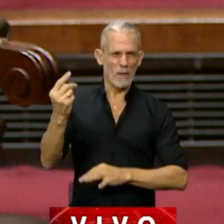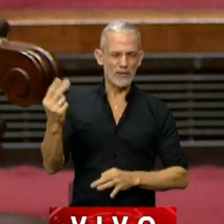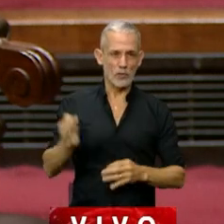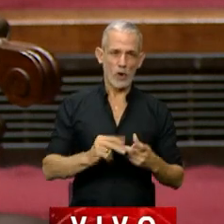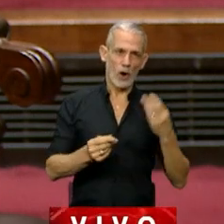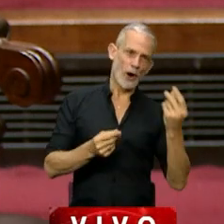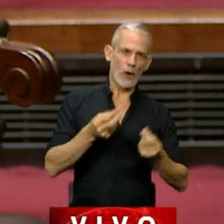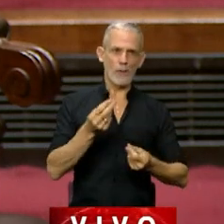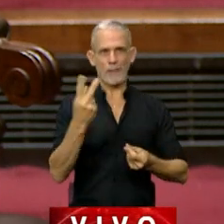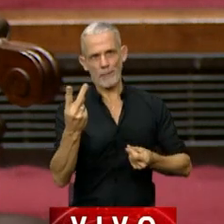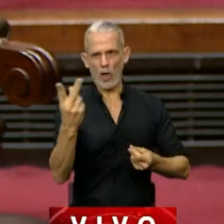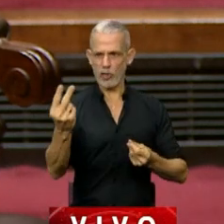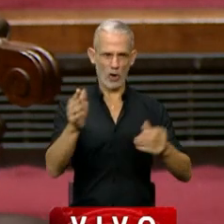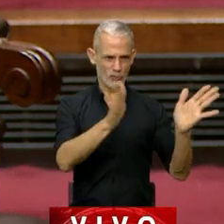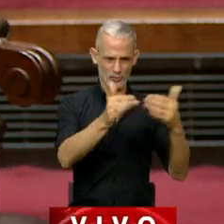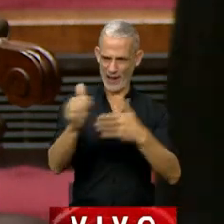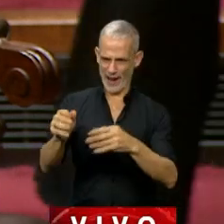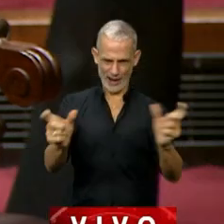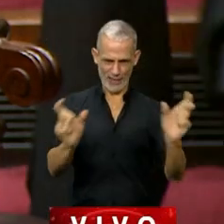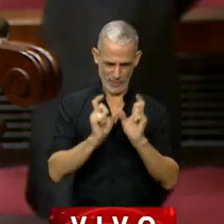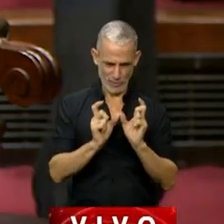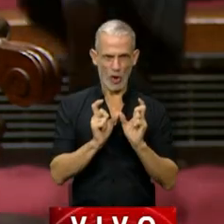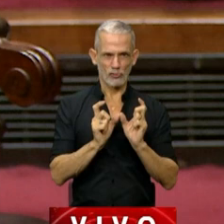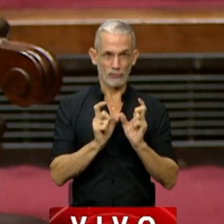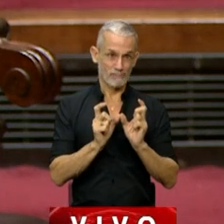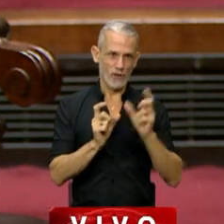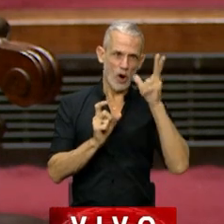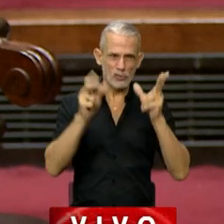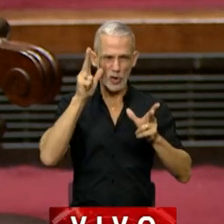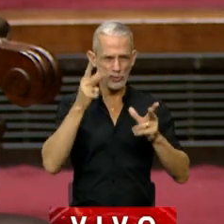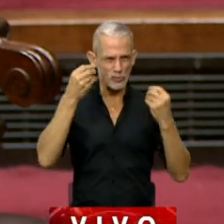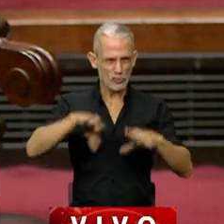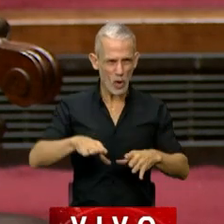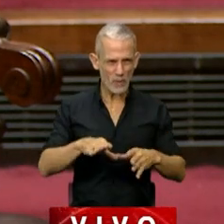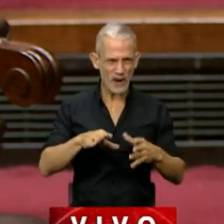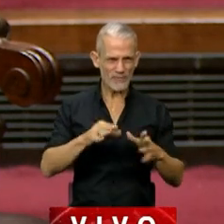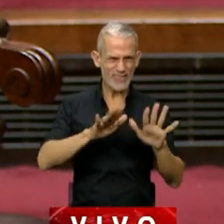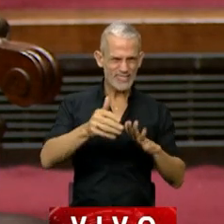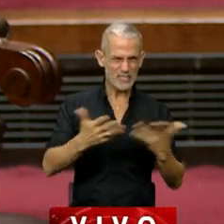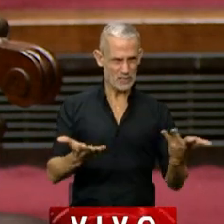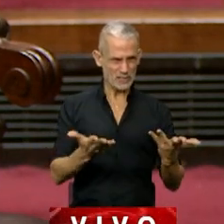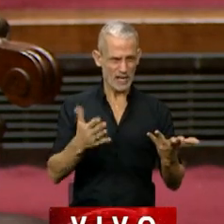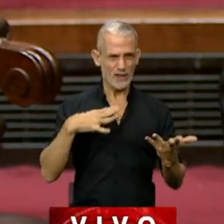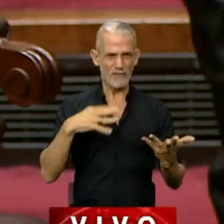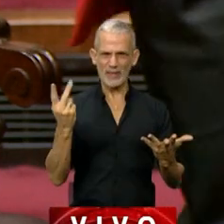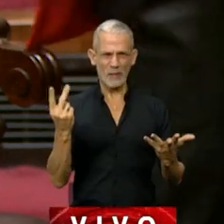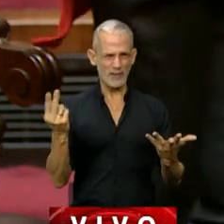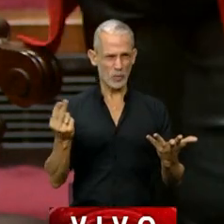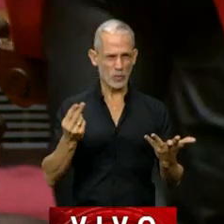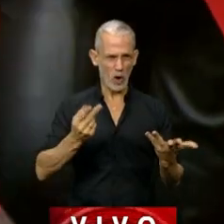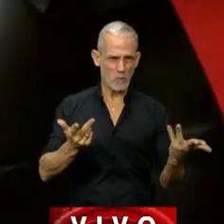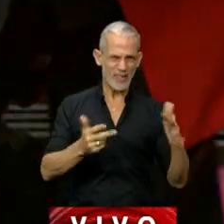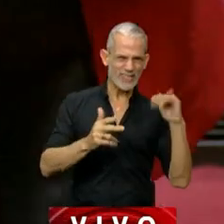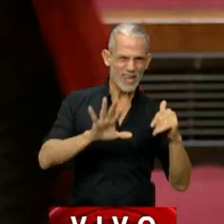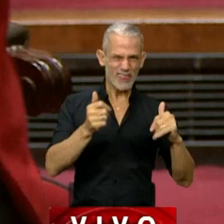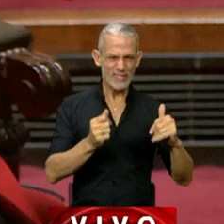2 envases y nos sobren varios medicamentos. Nos sobran varios medicamentos